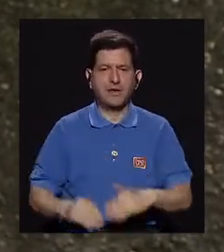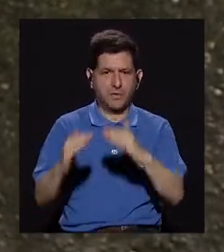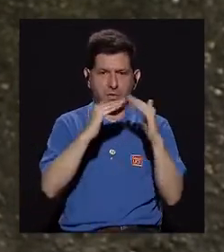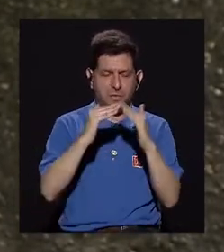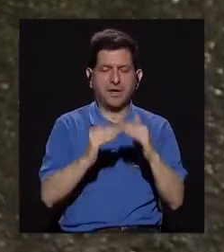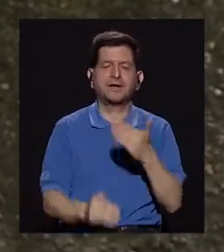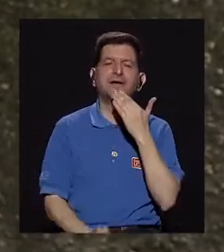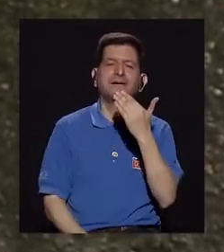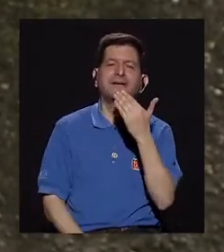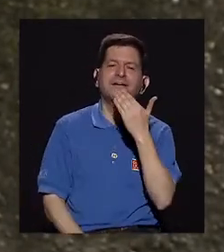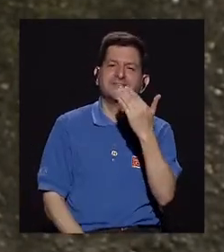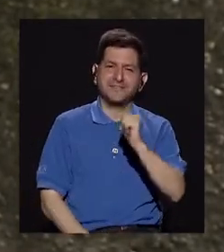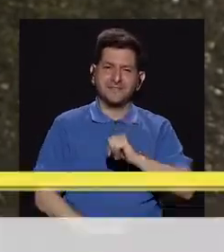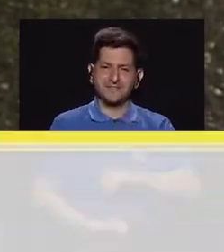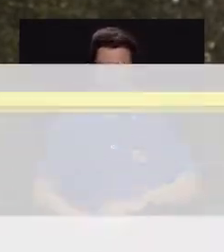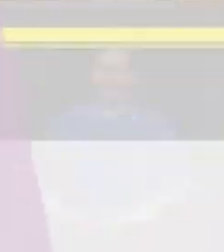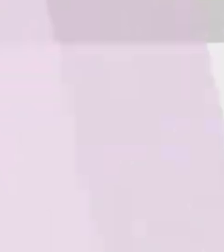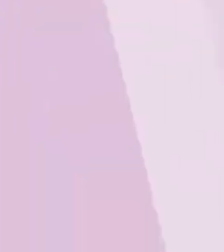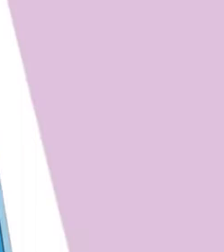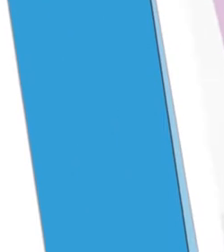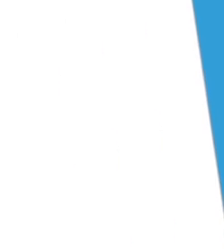Muchísimas gracias.